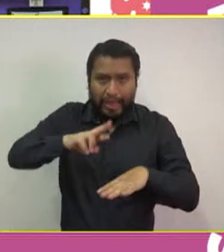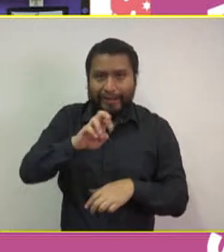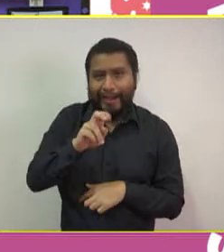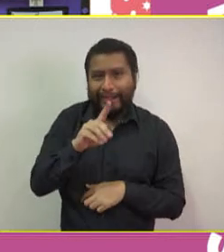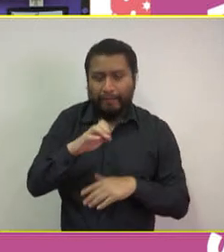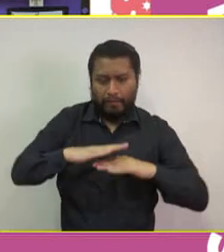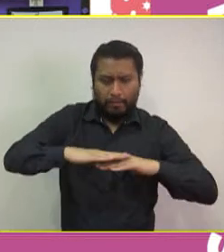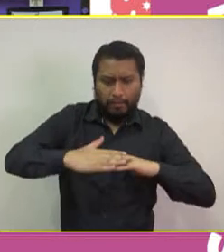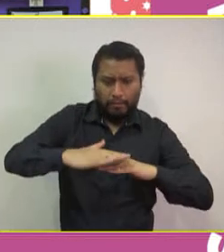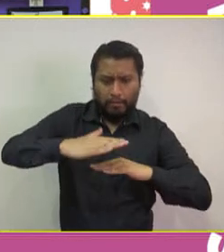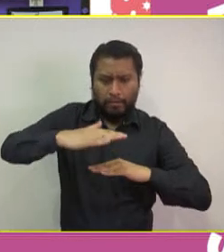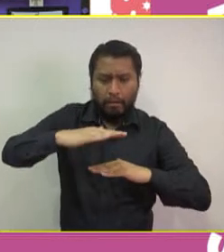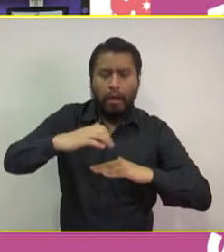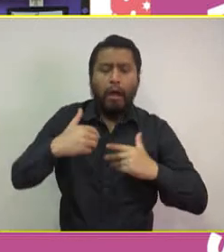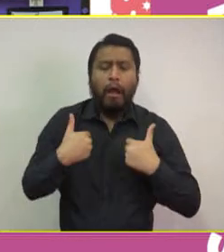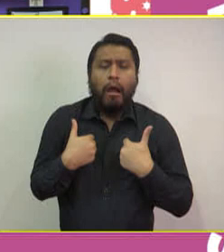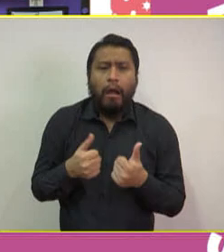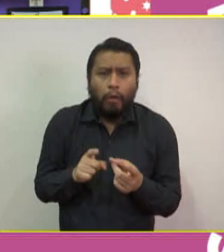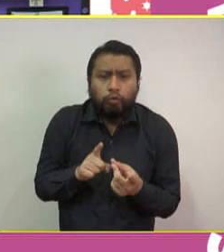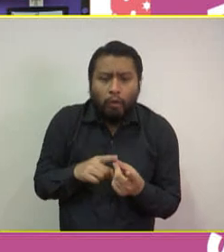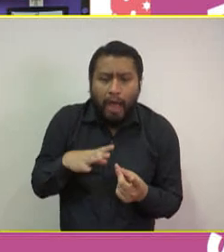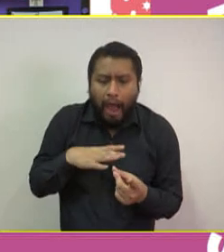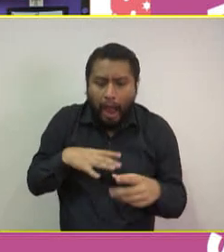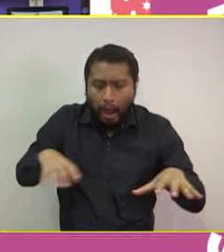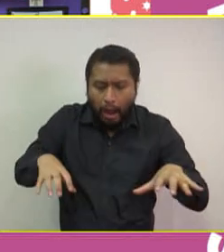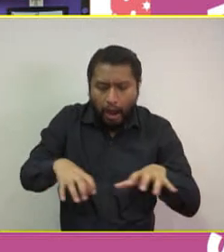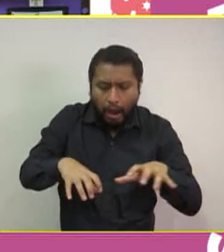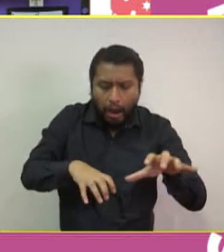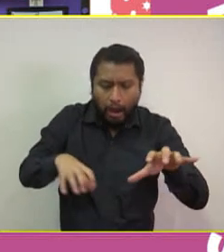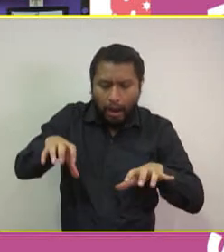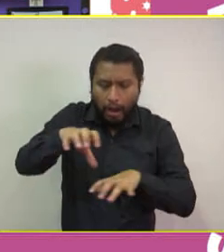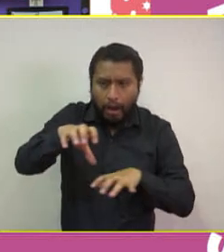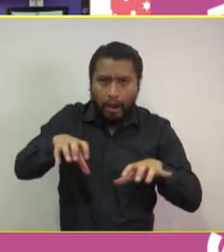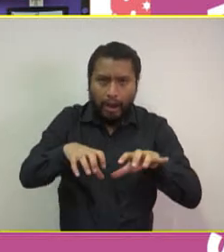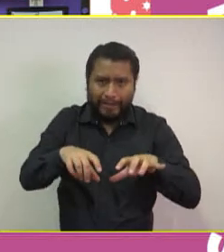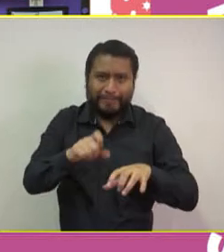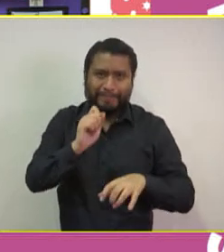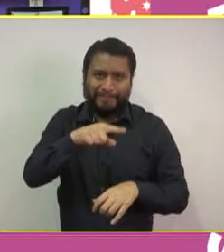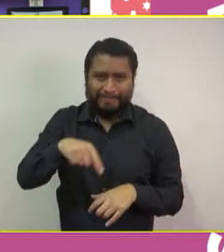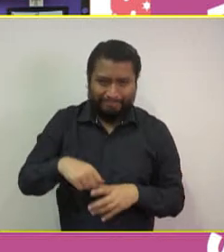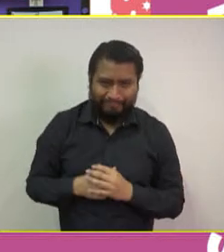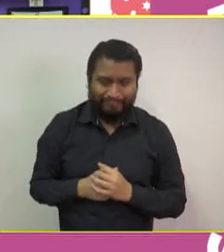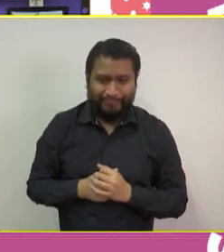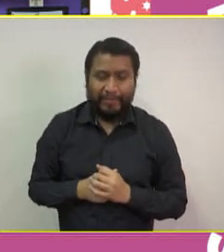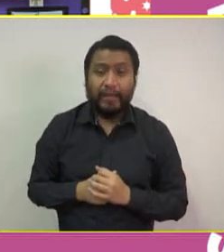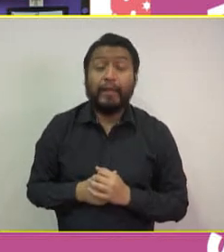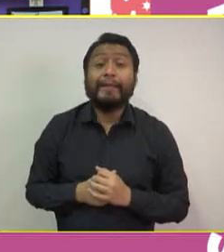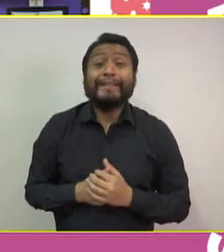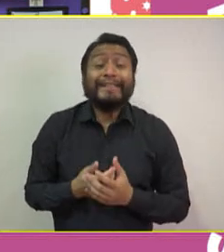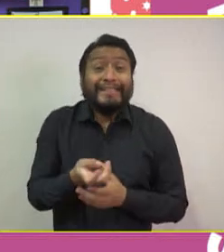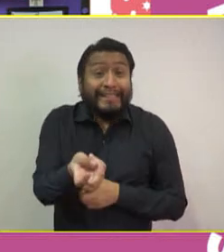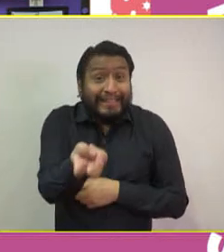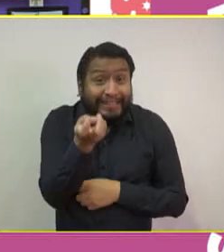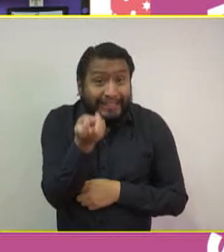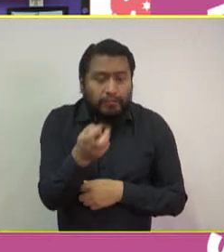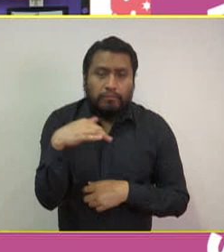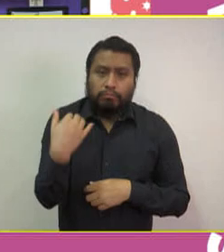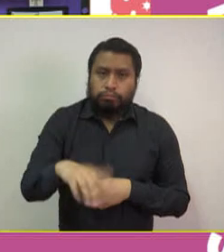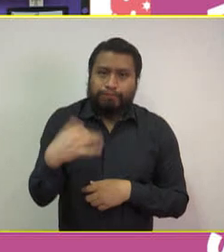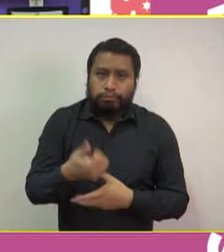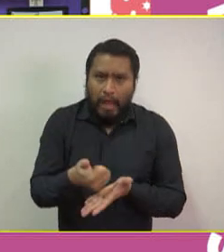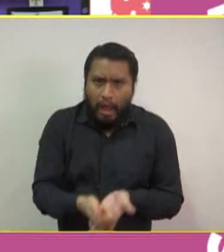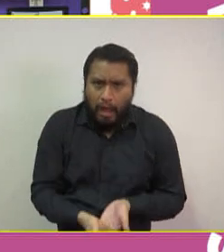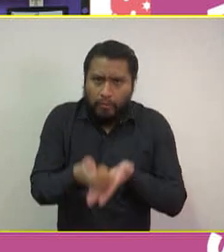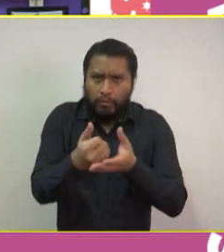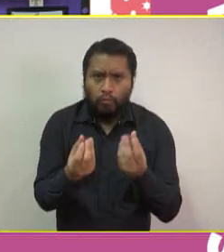dónde se tiene que poner el rompecabezas, esto visualmente con el color negro y ópticamente con el relieve alto. Esto nos ayuda mucho también a